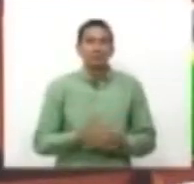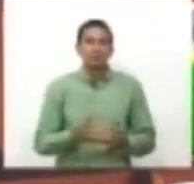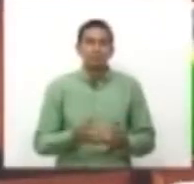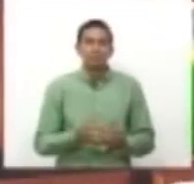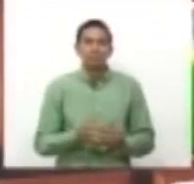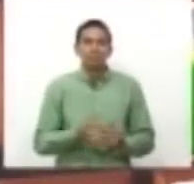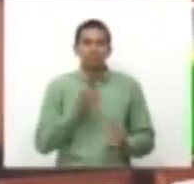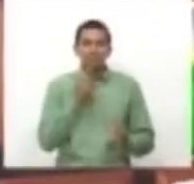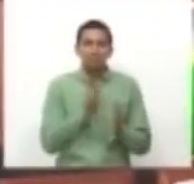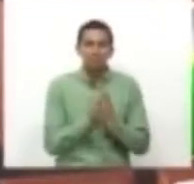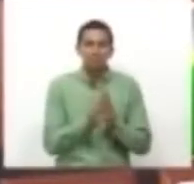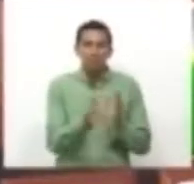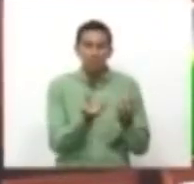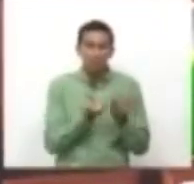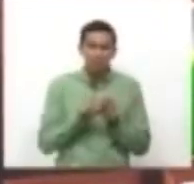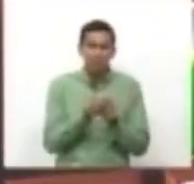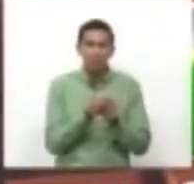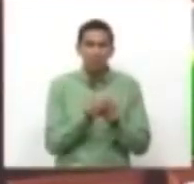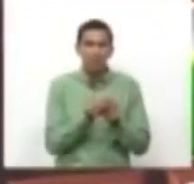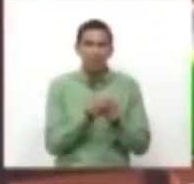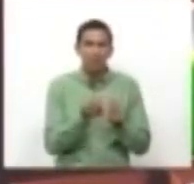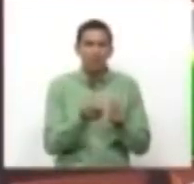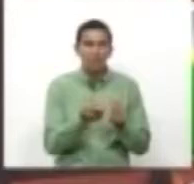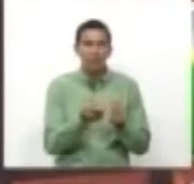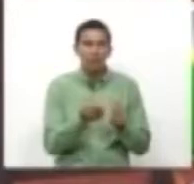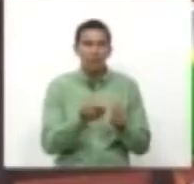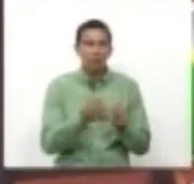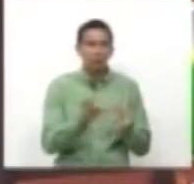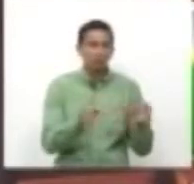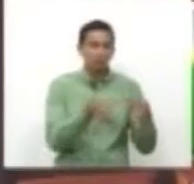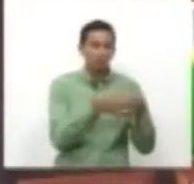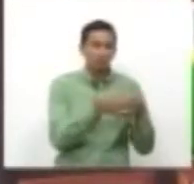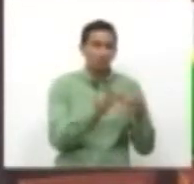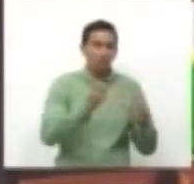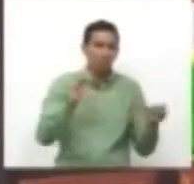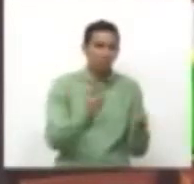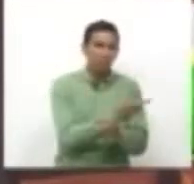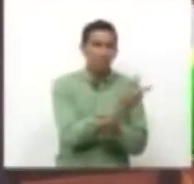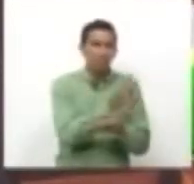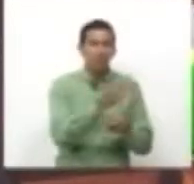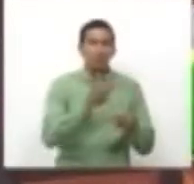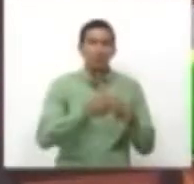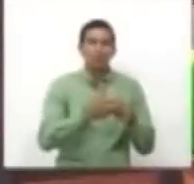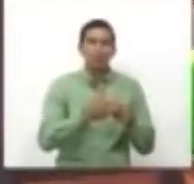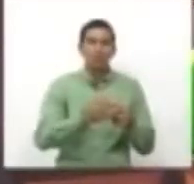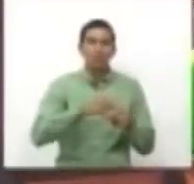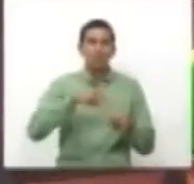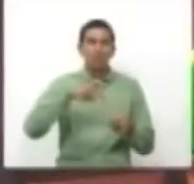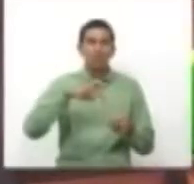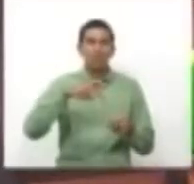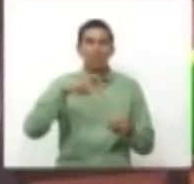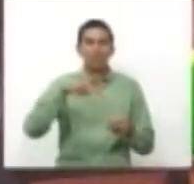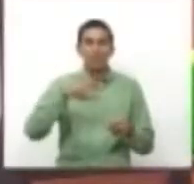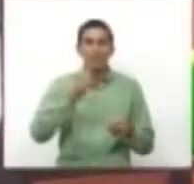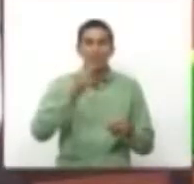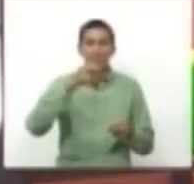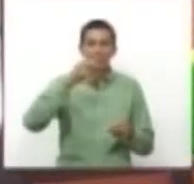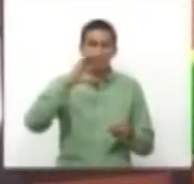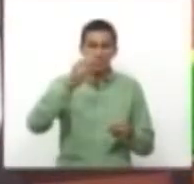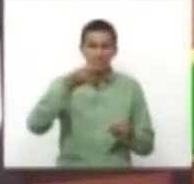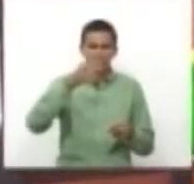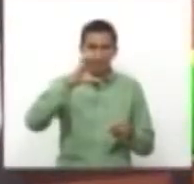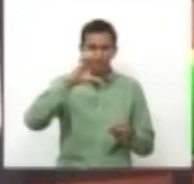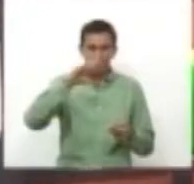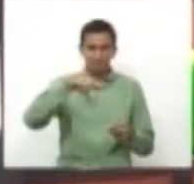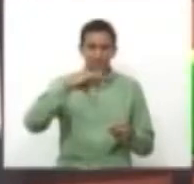hacía parte de una organización delincuencial denominada Los Pachenca, que tiene, digamos, injerencia